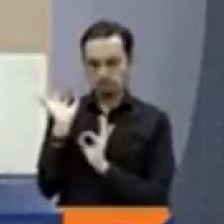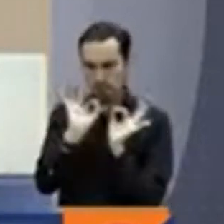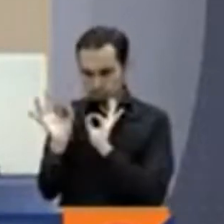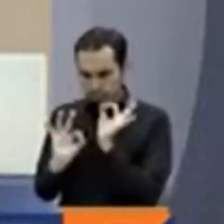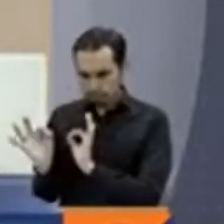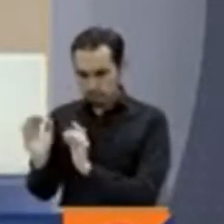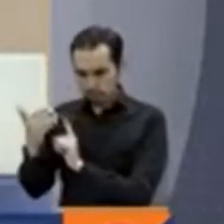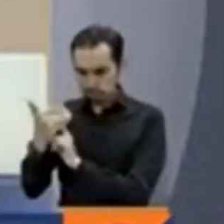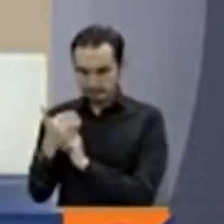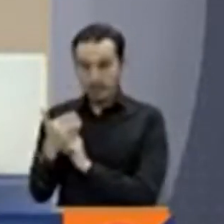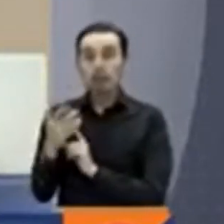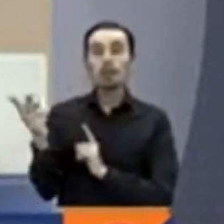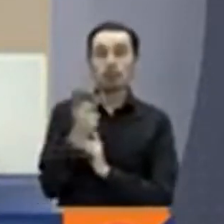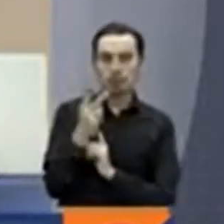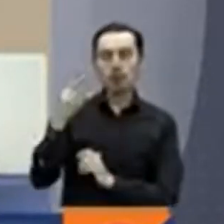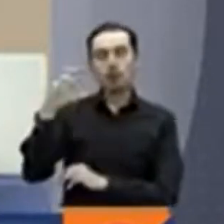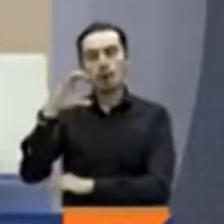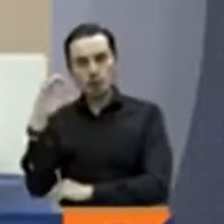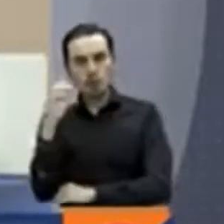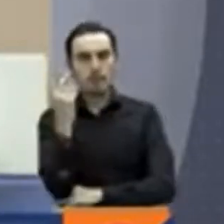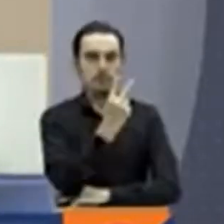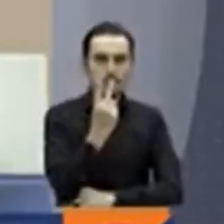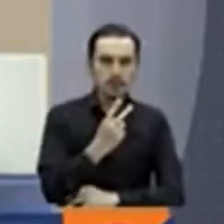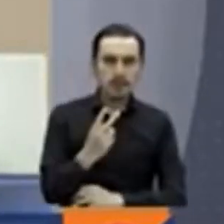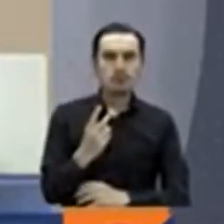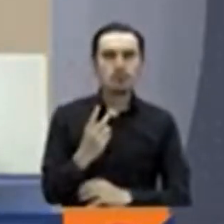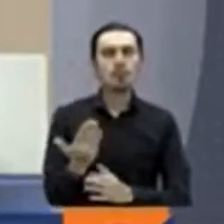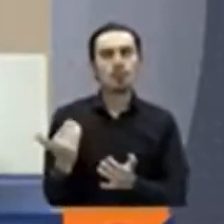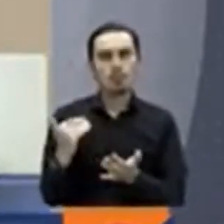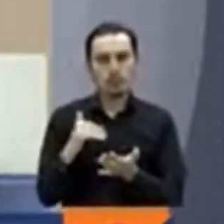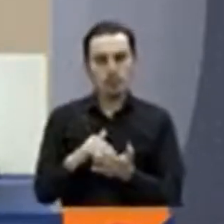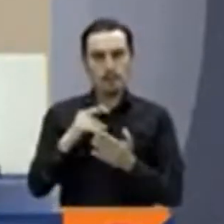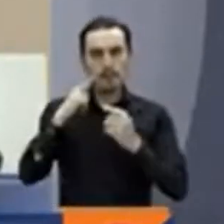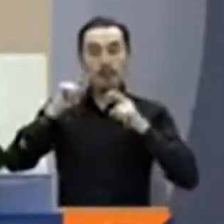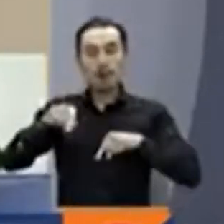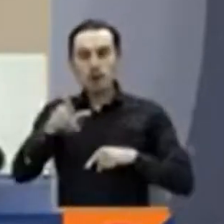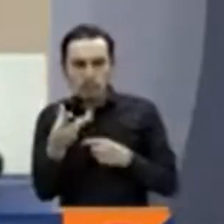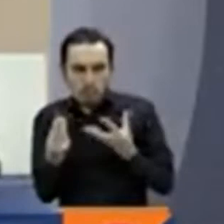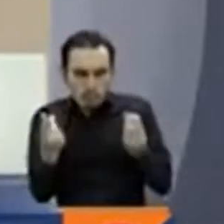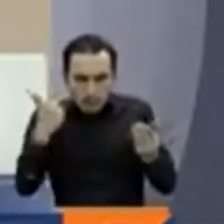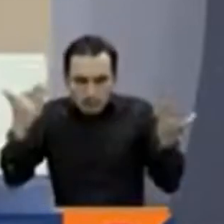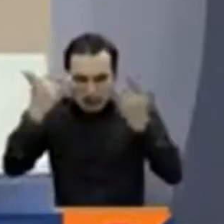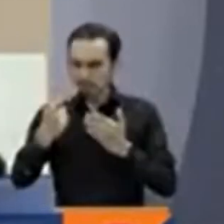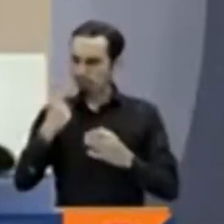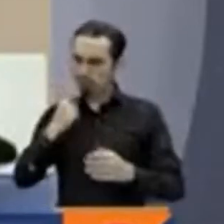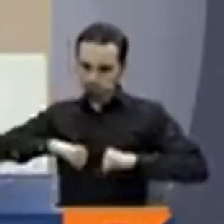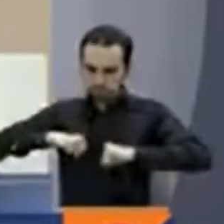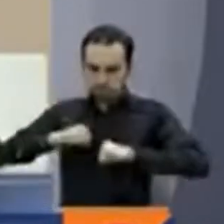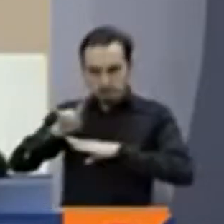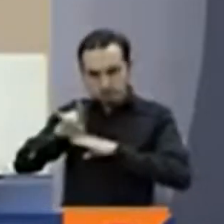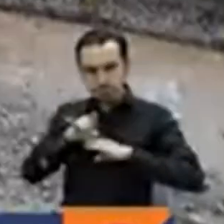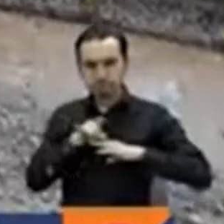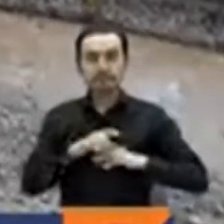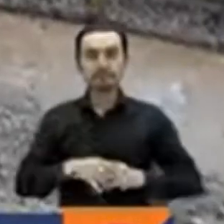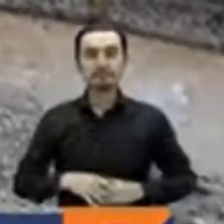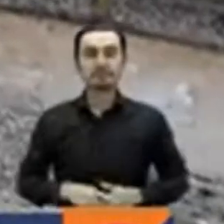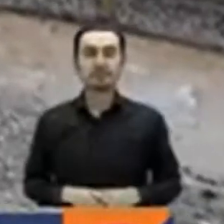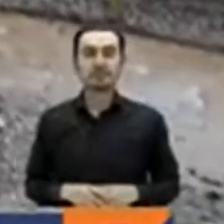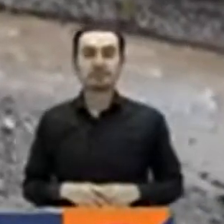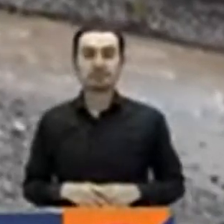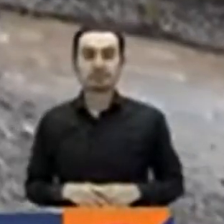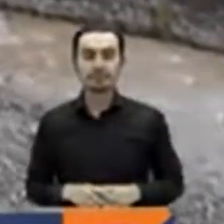conjuntos entre Colombia y Venezuela para el combate a las bandas criminales fronterizas.